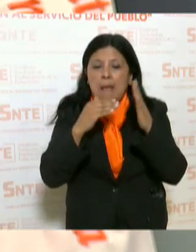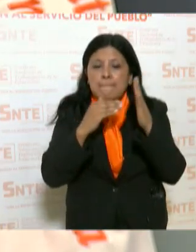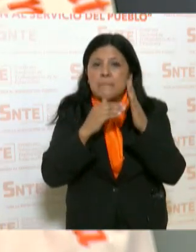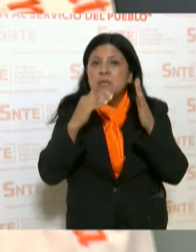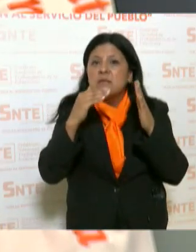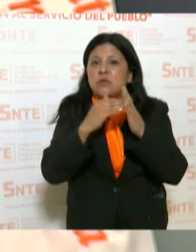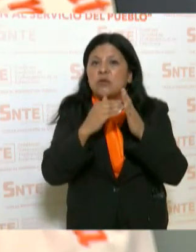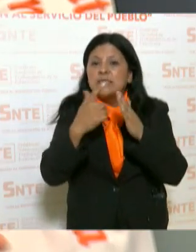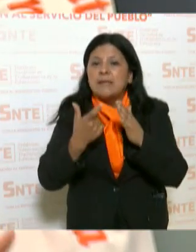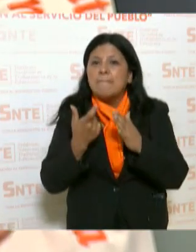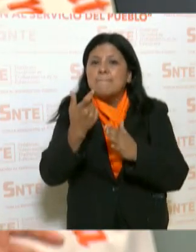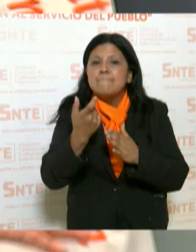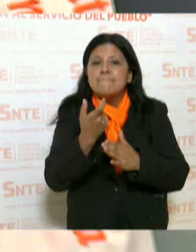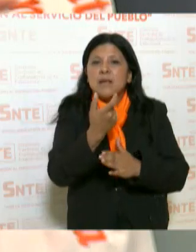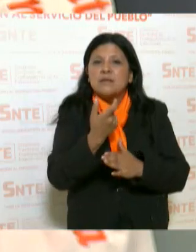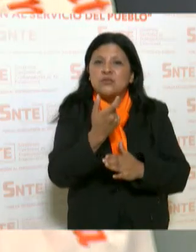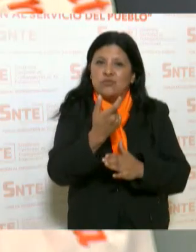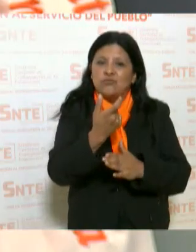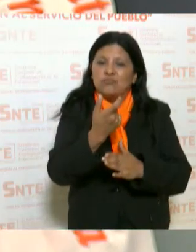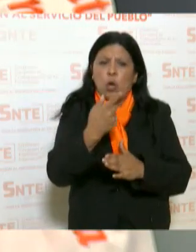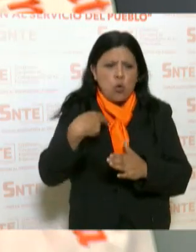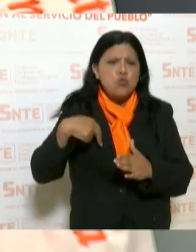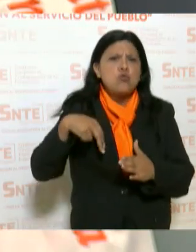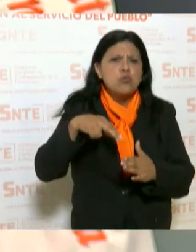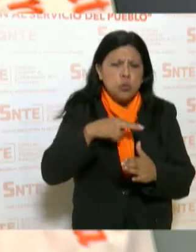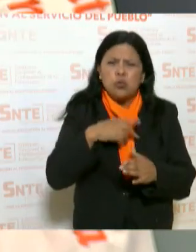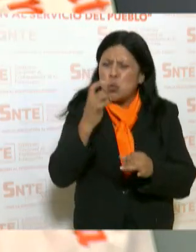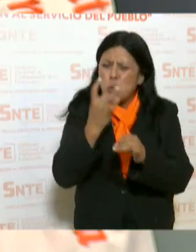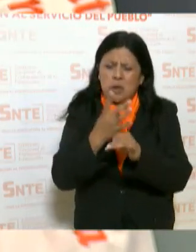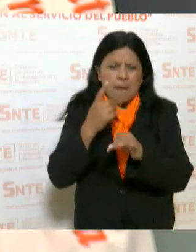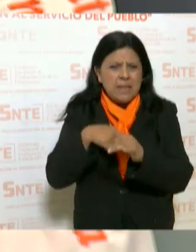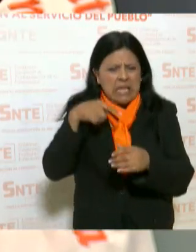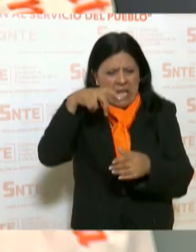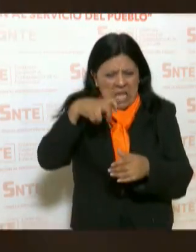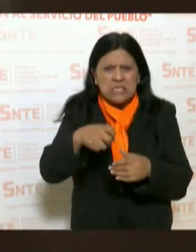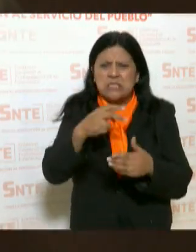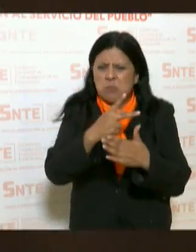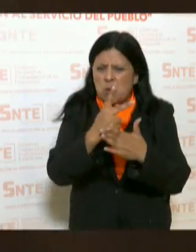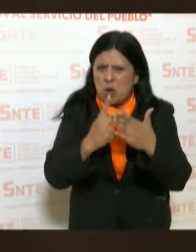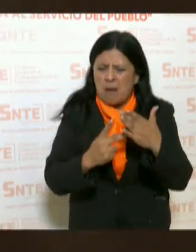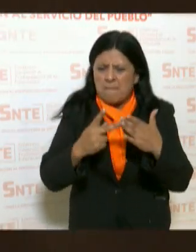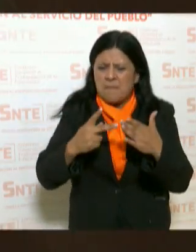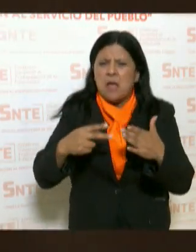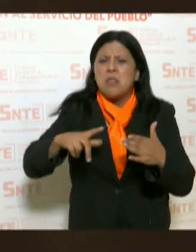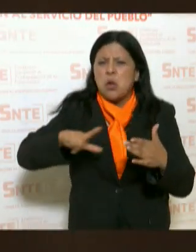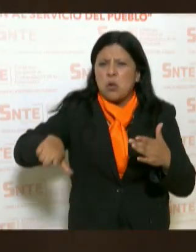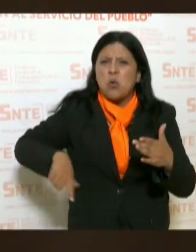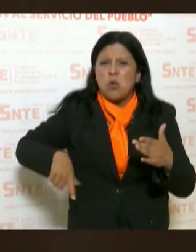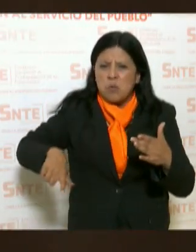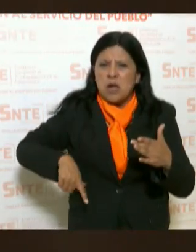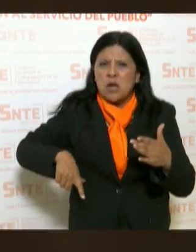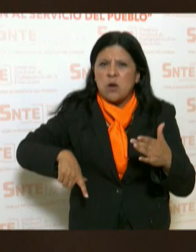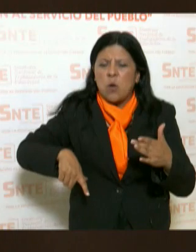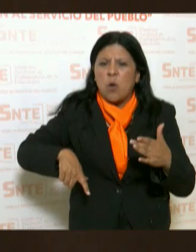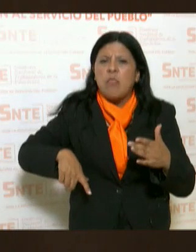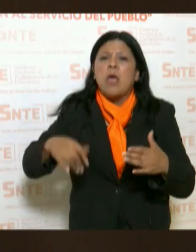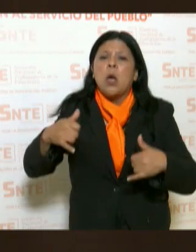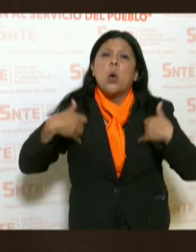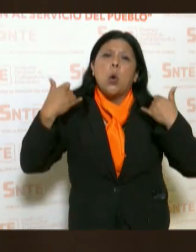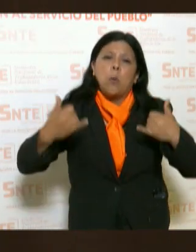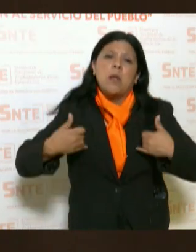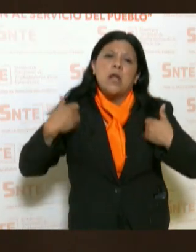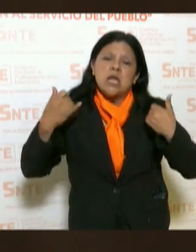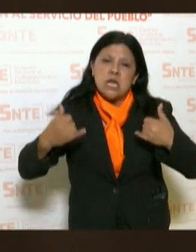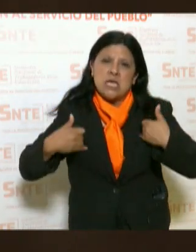7,000 millones de pesos. En el tiempo que llevamos nosotros, solo este programa que se llama Jóvenes Construyendo el Futuro significa